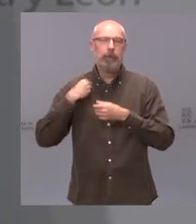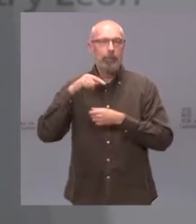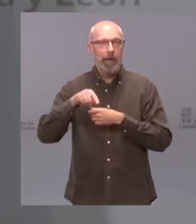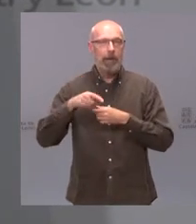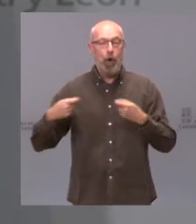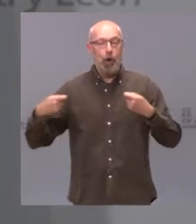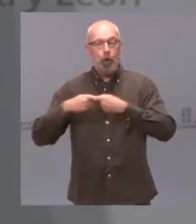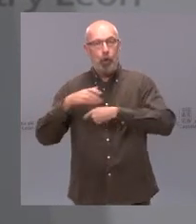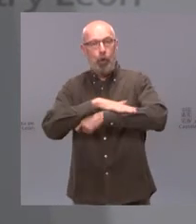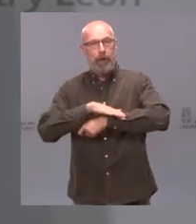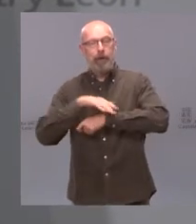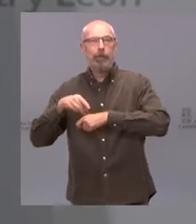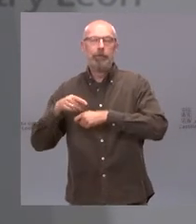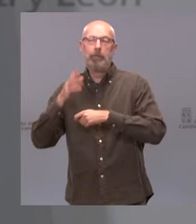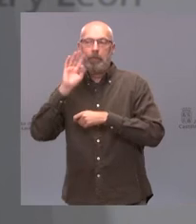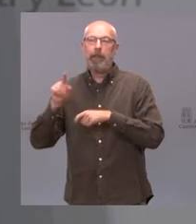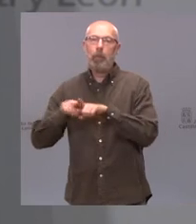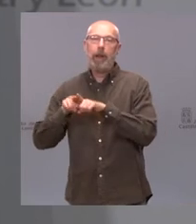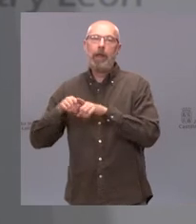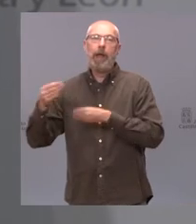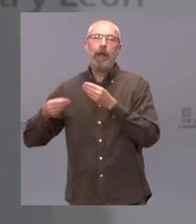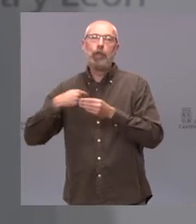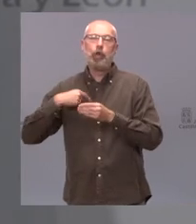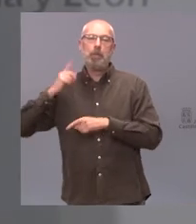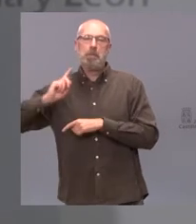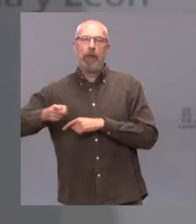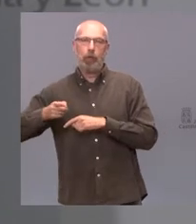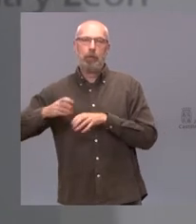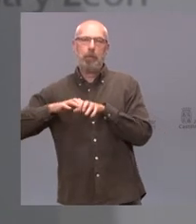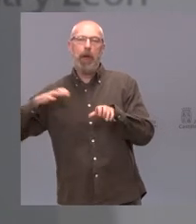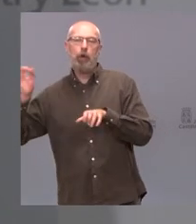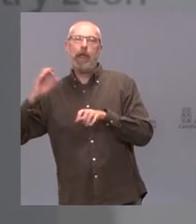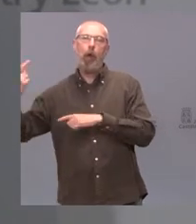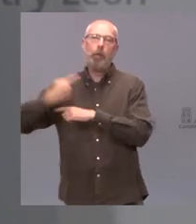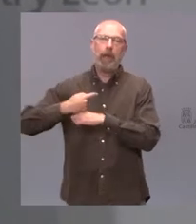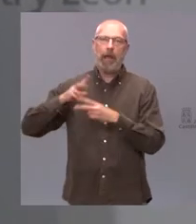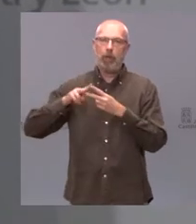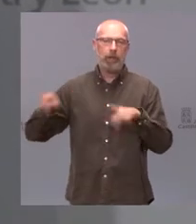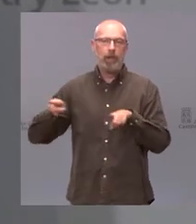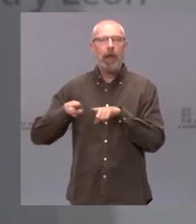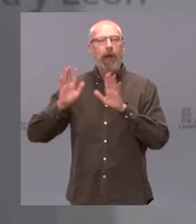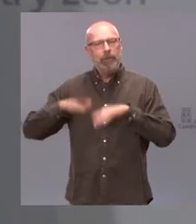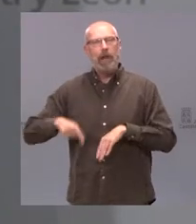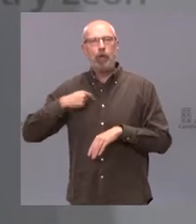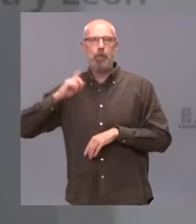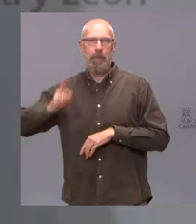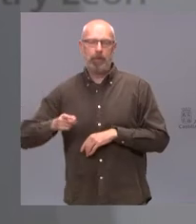yo quiero o por mayoría o por imposición. Y así es como estamos.